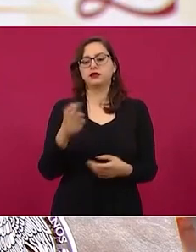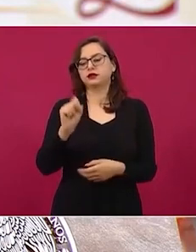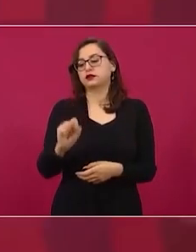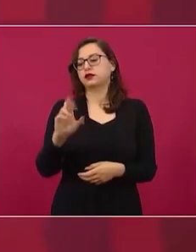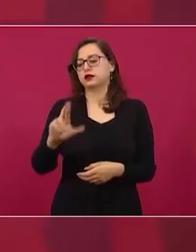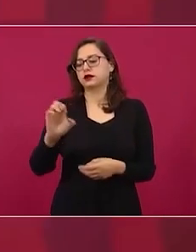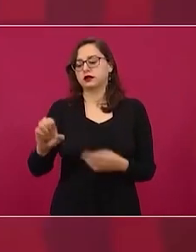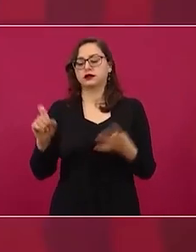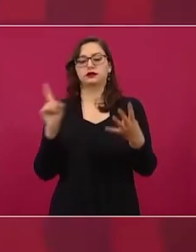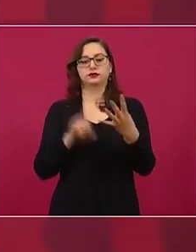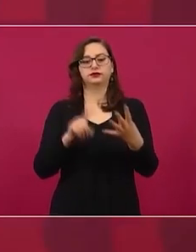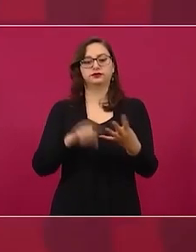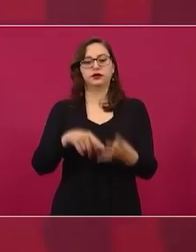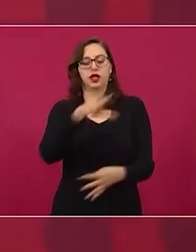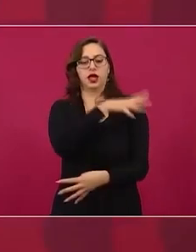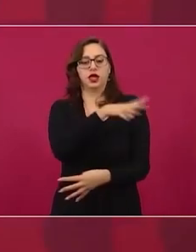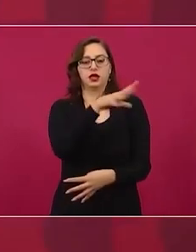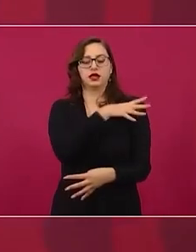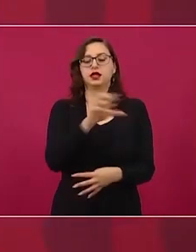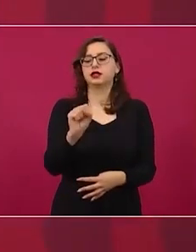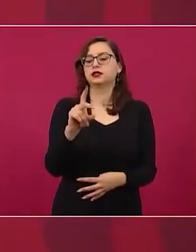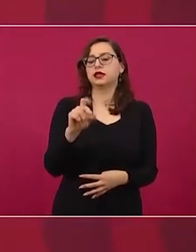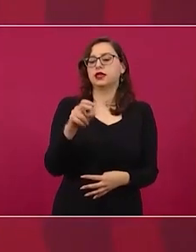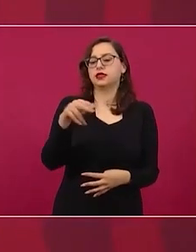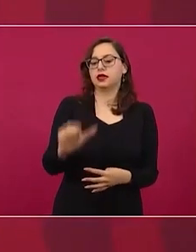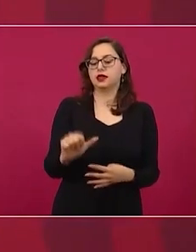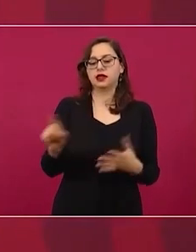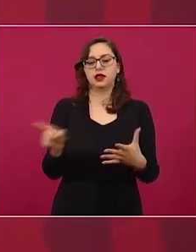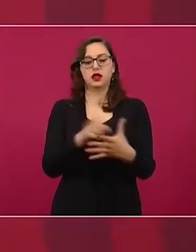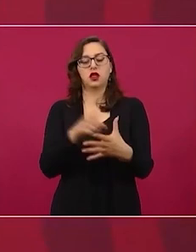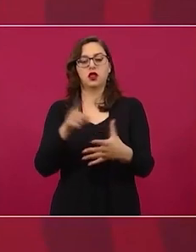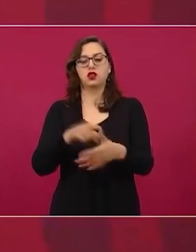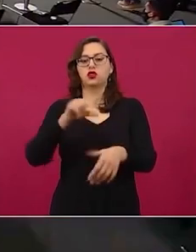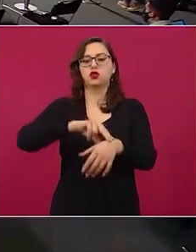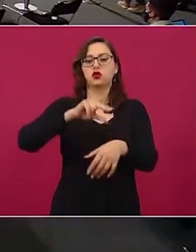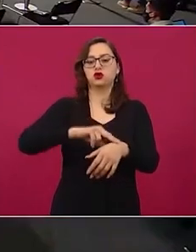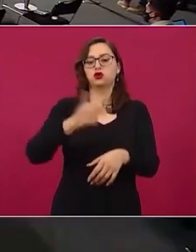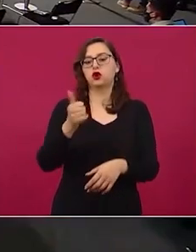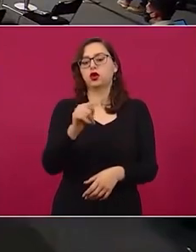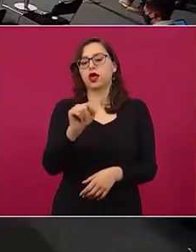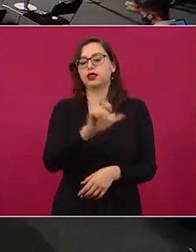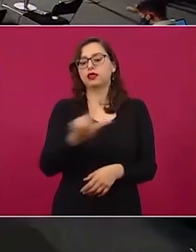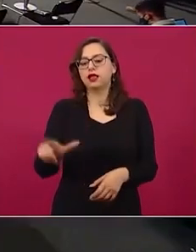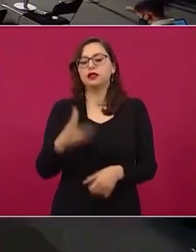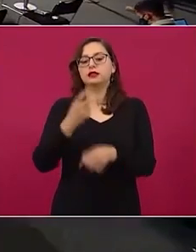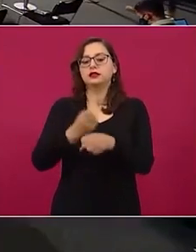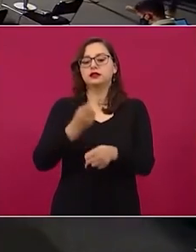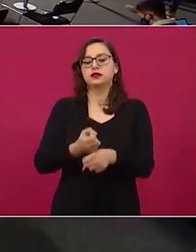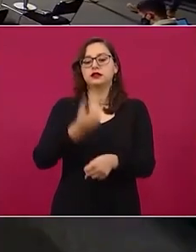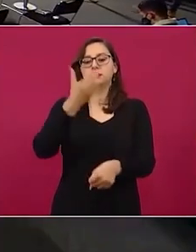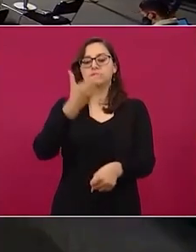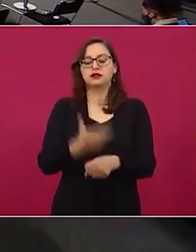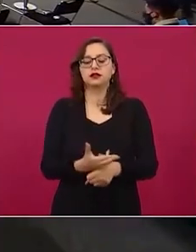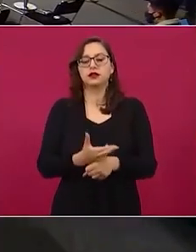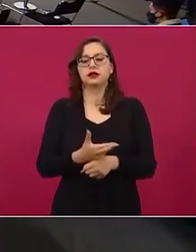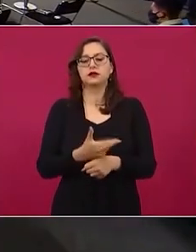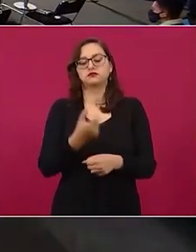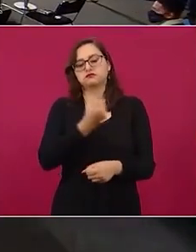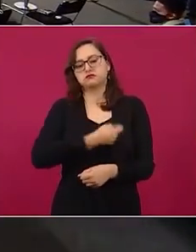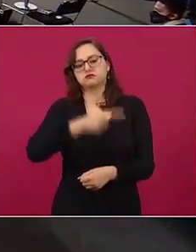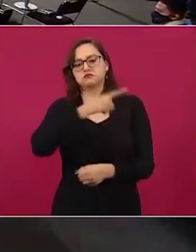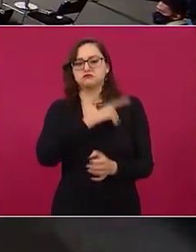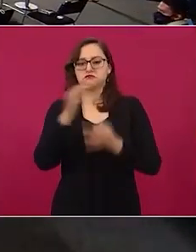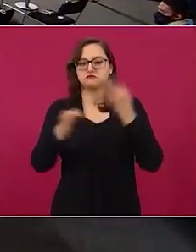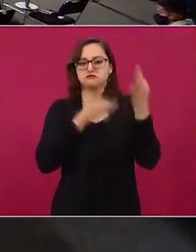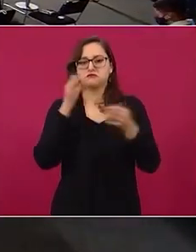Crescencio Sandoval González, secretario de la Defensa Nacional, el doctor Hugo López-Gatell, subsecretario de Prevención y Promoción de la Salud,